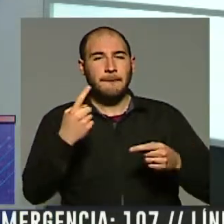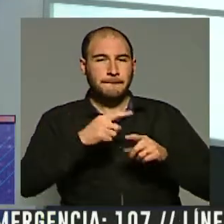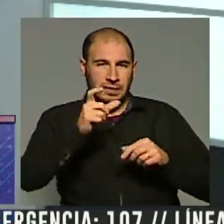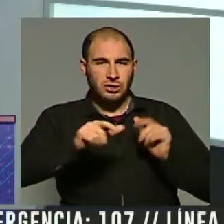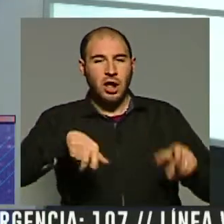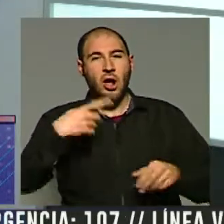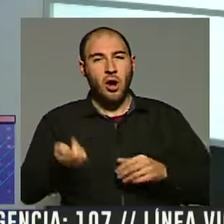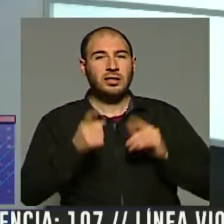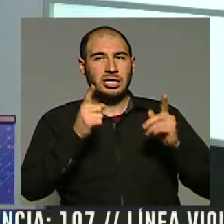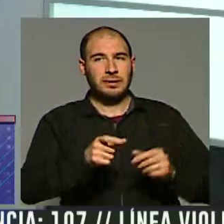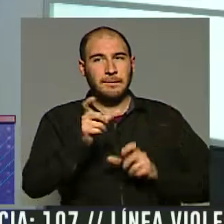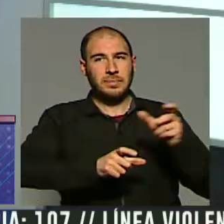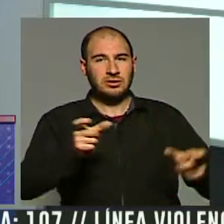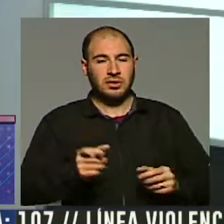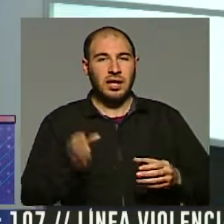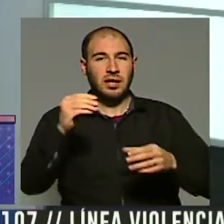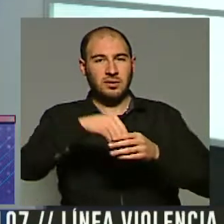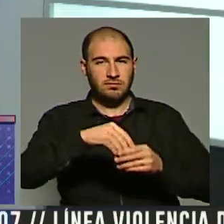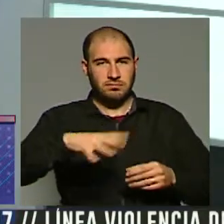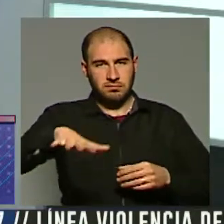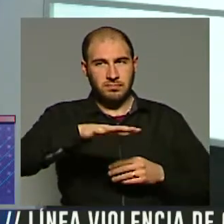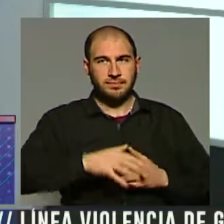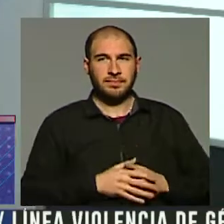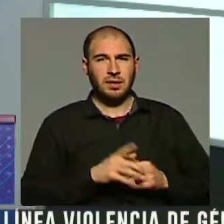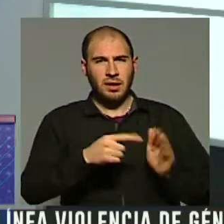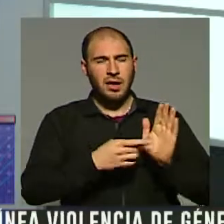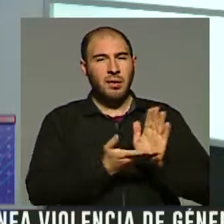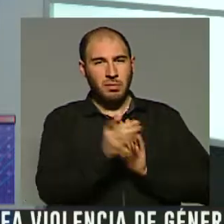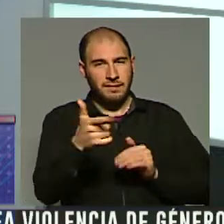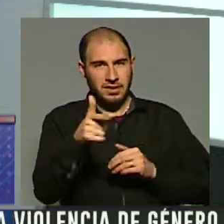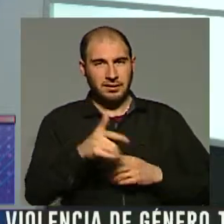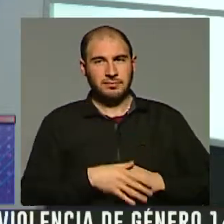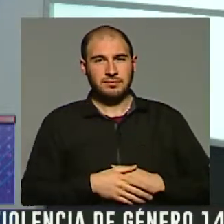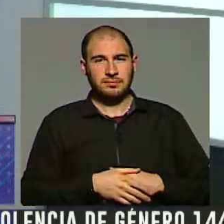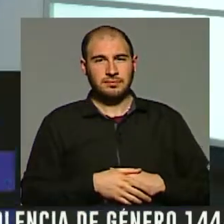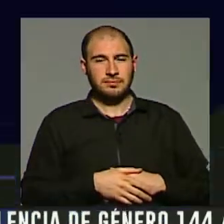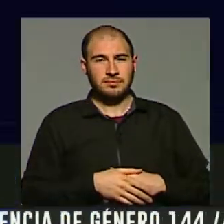otros funcionarios, si se quieren, otras personas que se encontraban en ese lugar. Compartimos este video con ustedes.